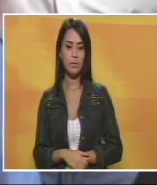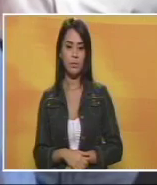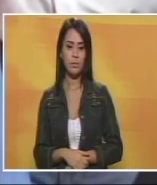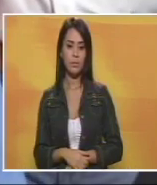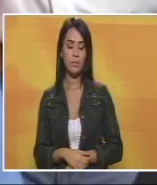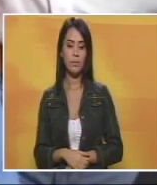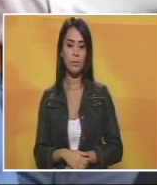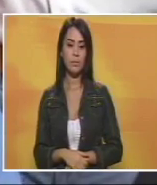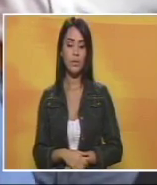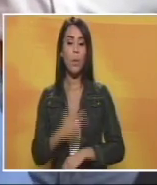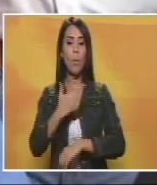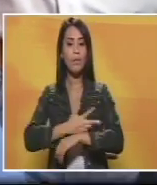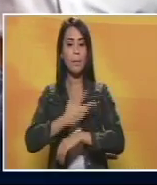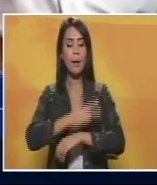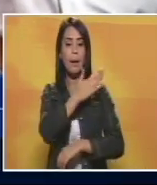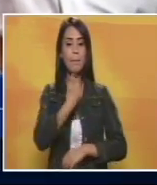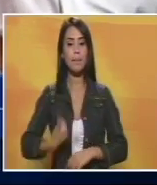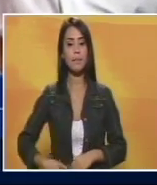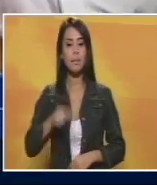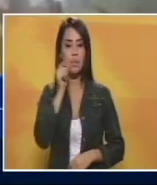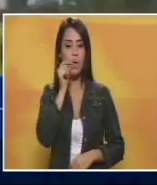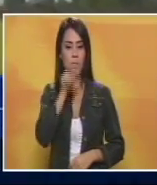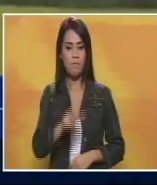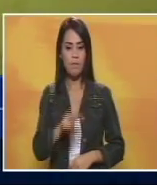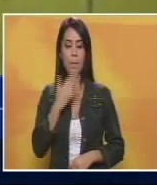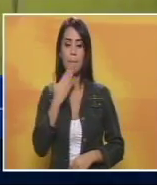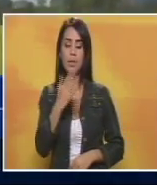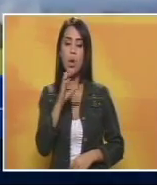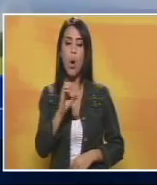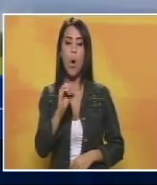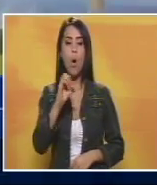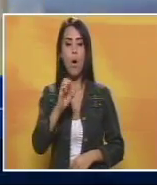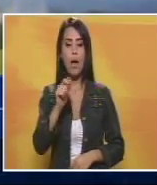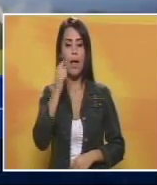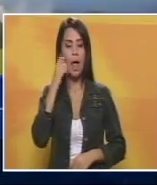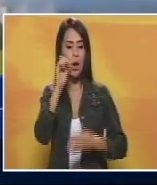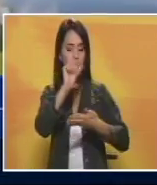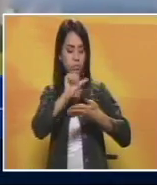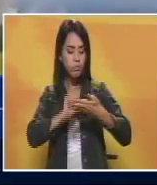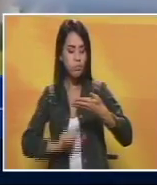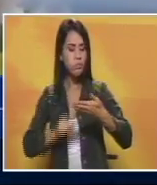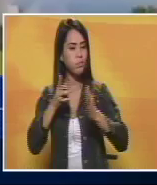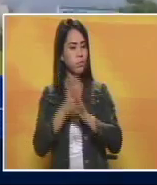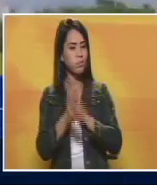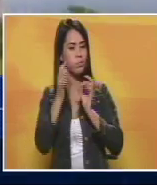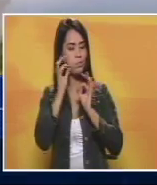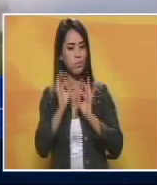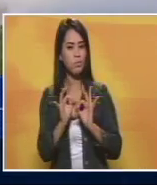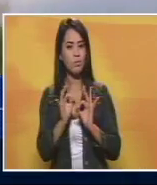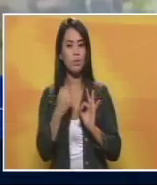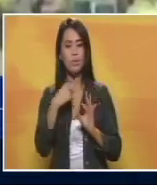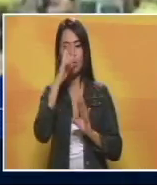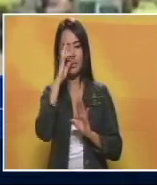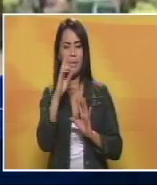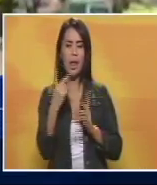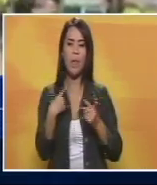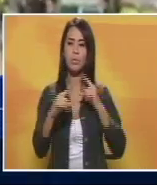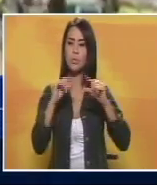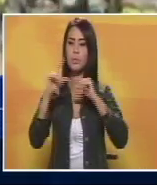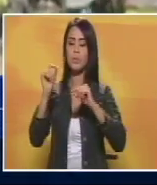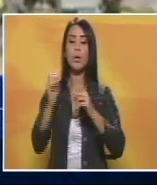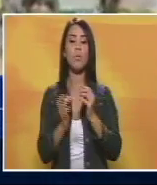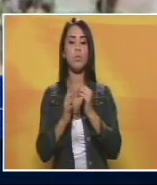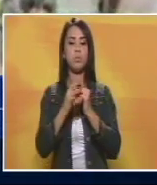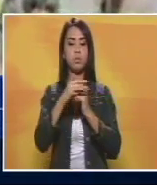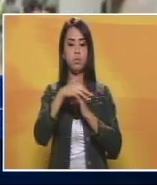En Guatemala, el presidente Jimmy Morales anunció que solicitó a la OEA un análisis para determinar si hubo negligencia en la evacuación tras la erupción del